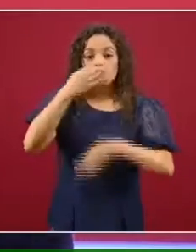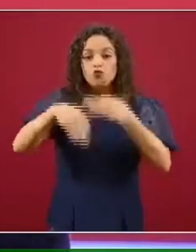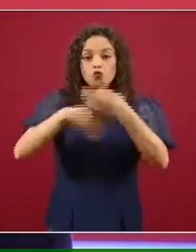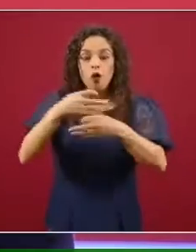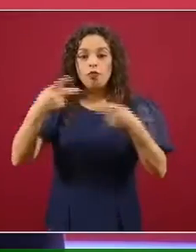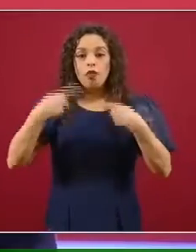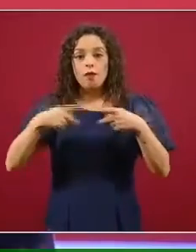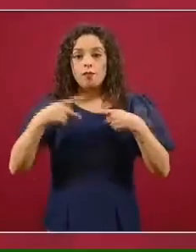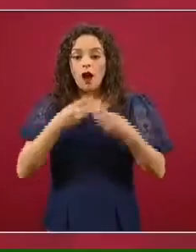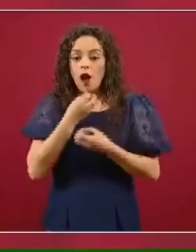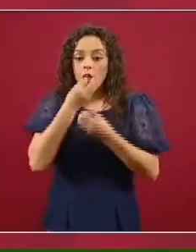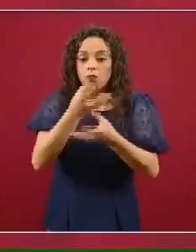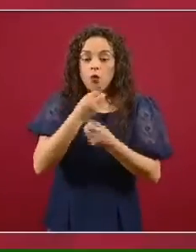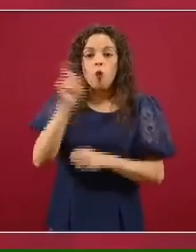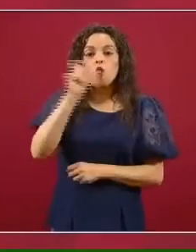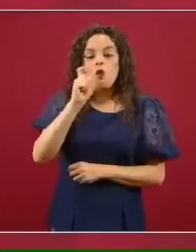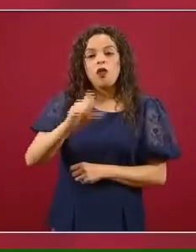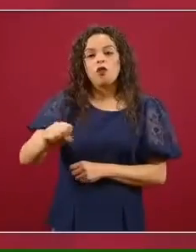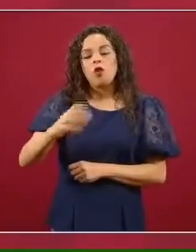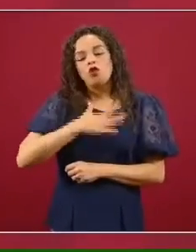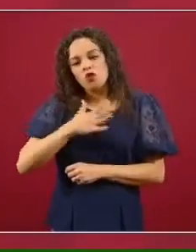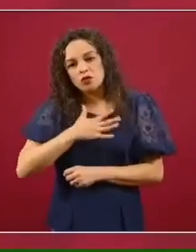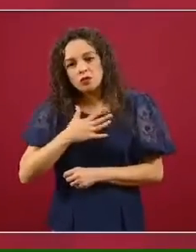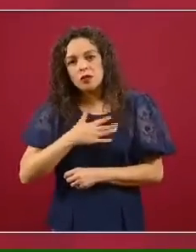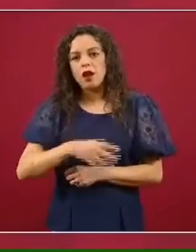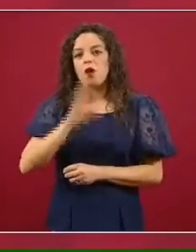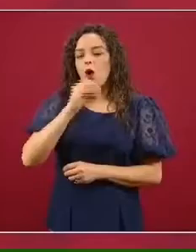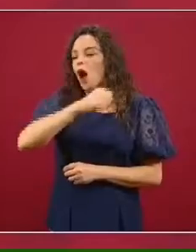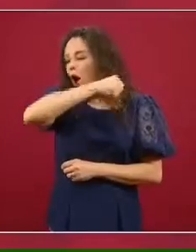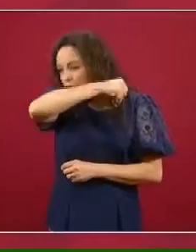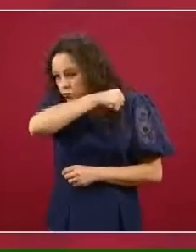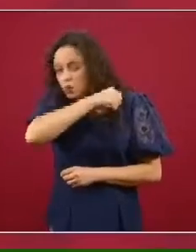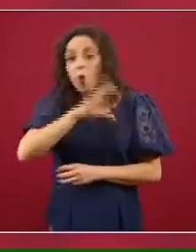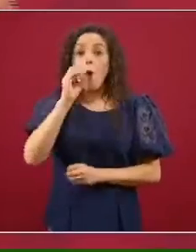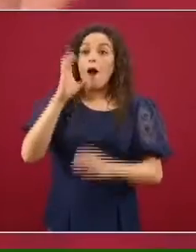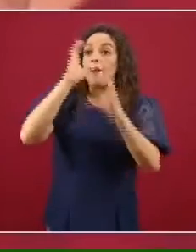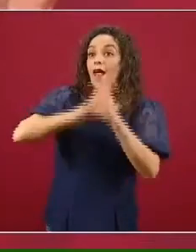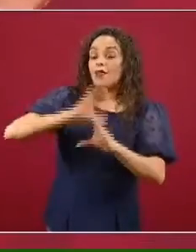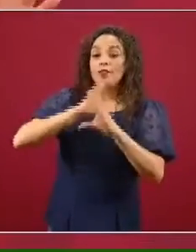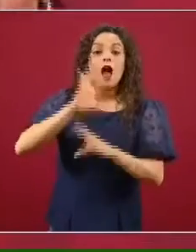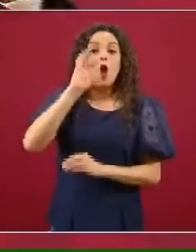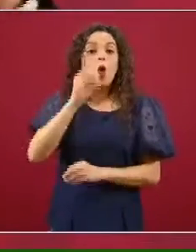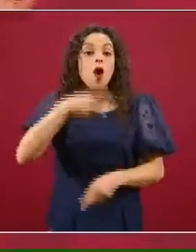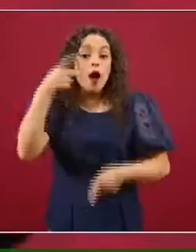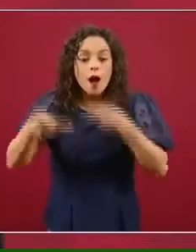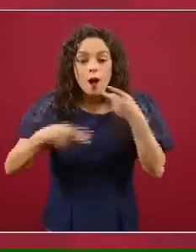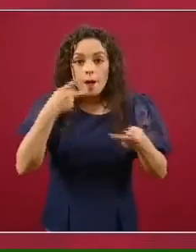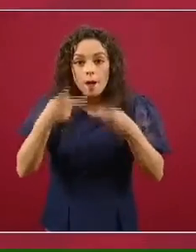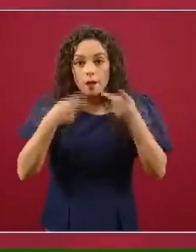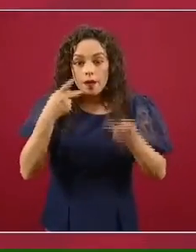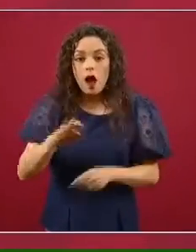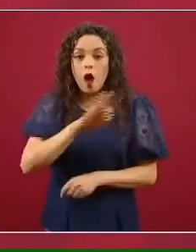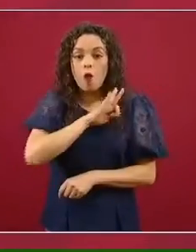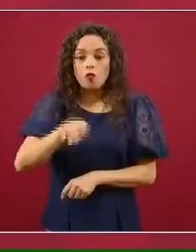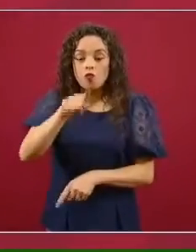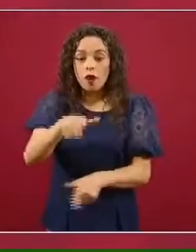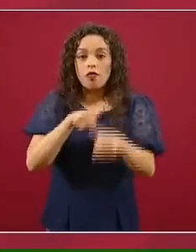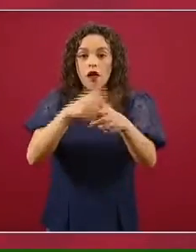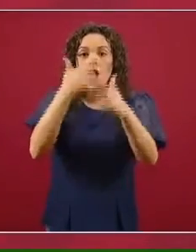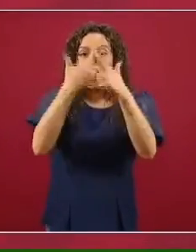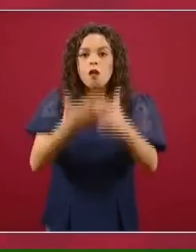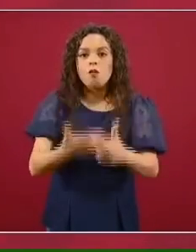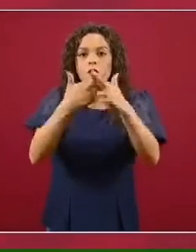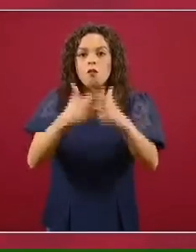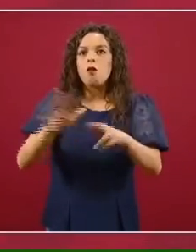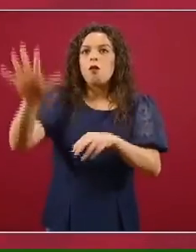cantar, hablar, respirar, toser, estornudar, y que no podemos ver, podrían permanecer flotando en el aire, suspendidas en el